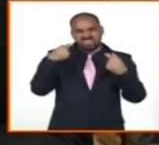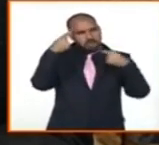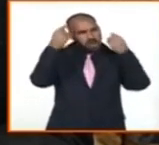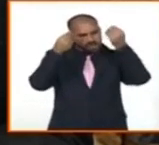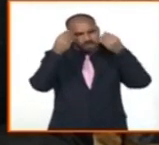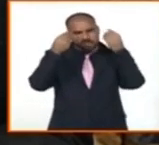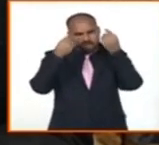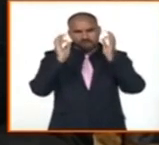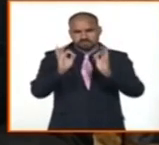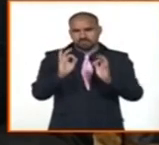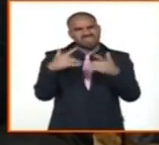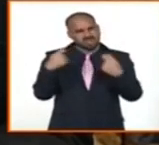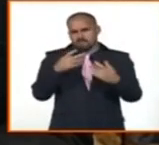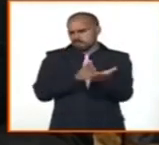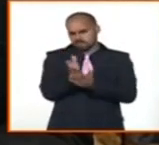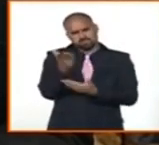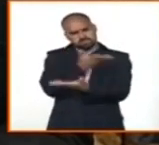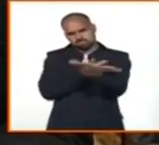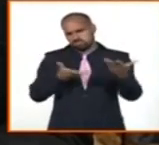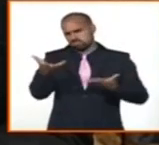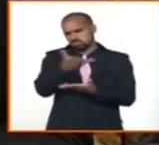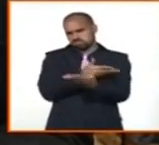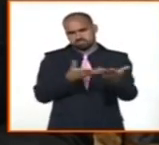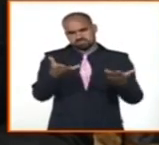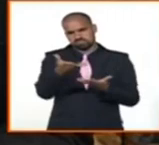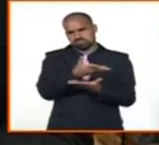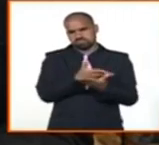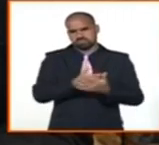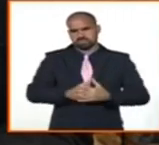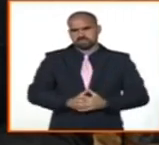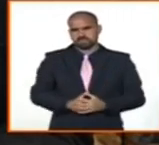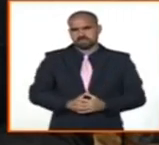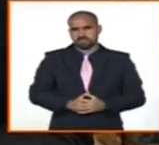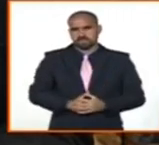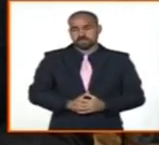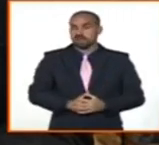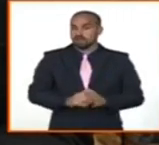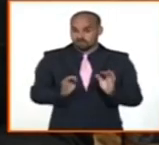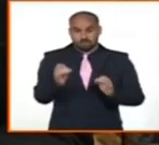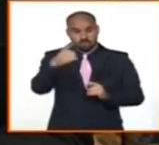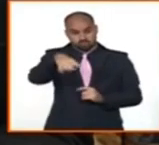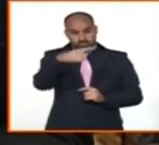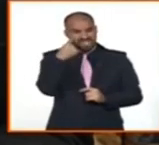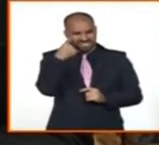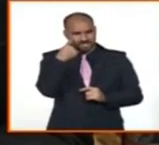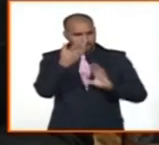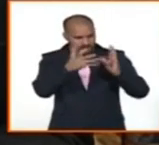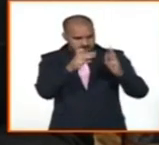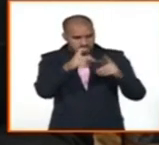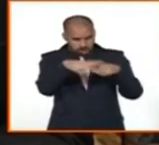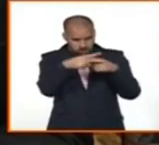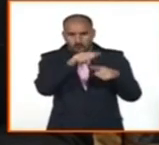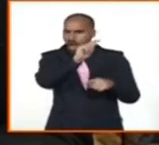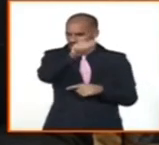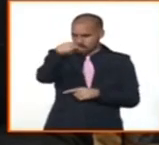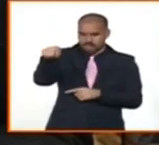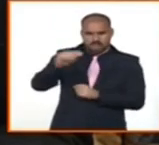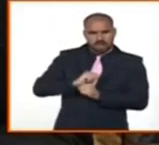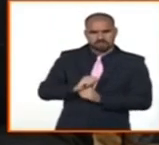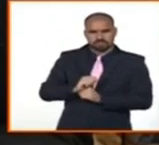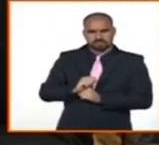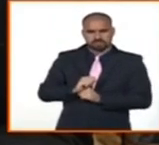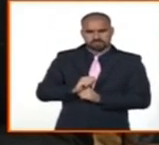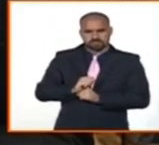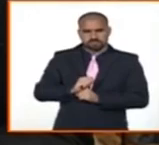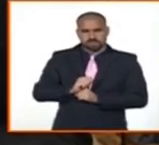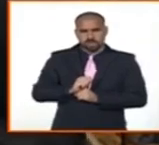creo que hay que seguir intercambiando sobre esta cosa. De todas maneras, ustedes están encontrando camino. Los que seguimos las cosas que hacen